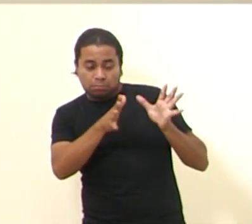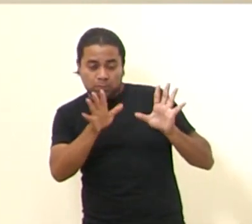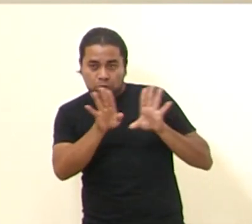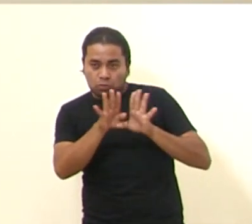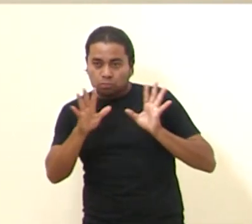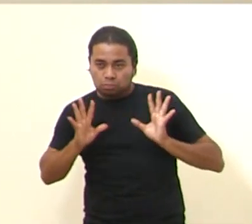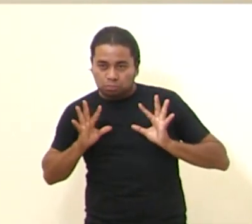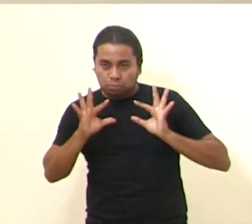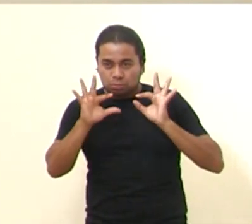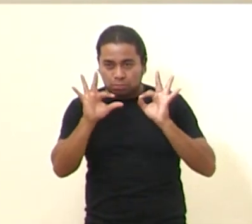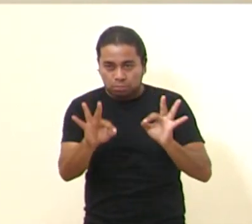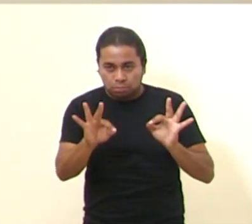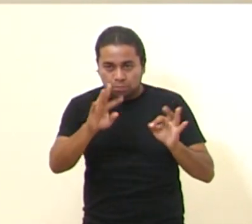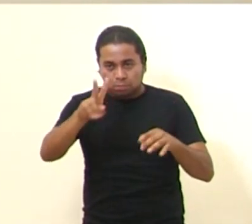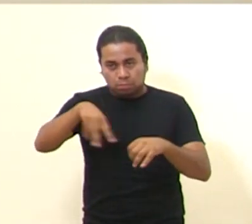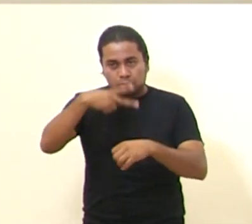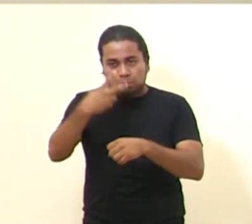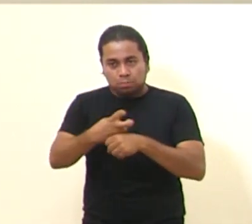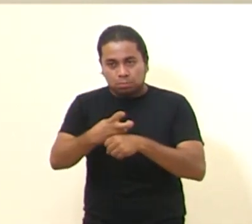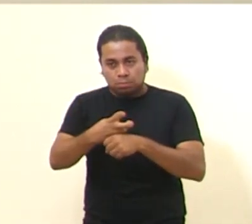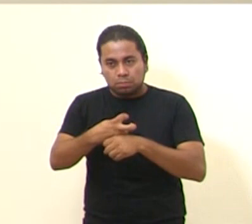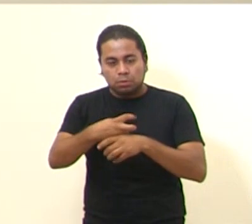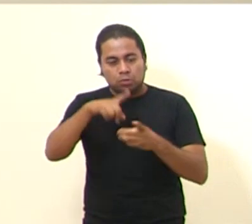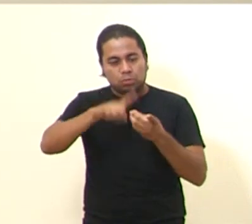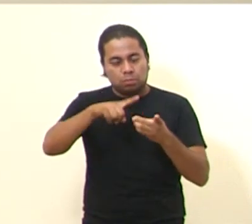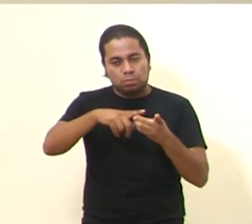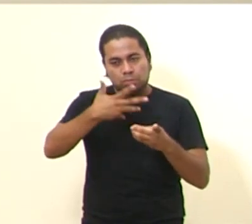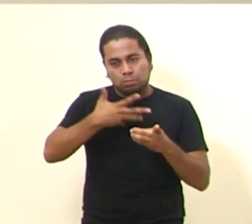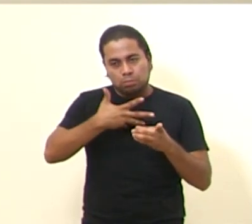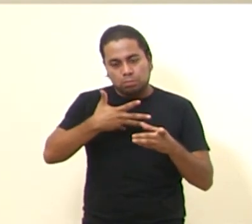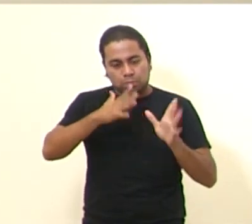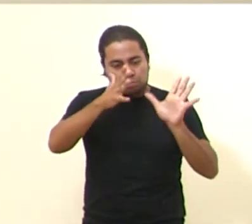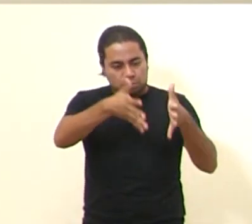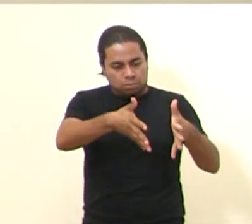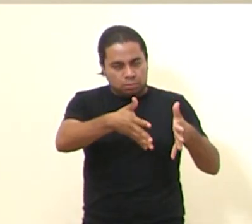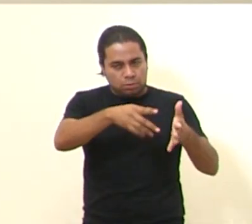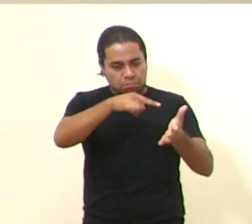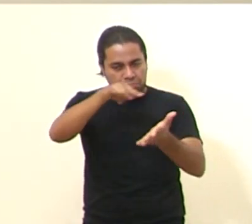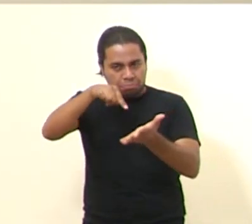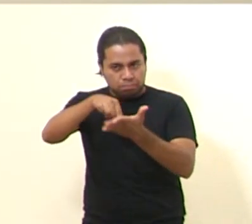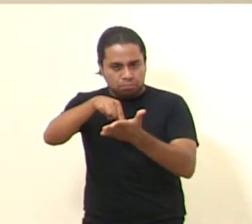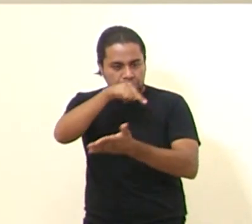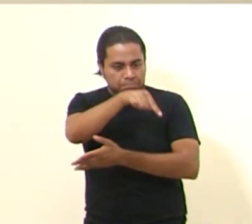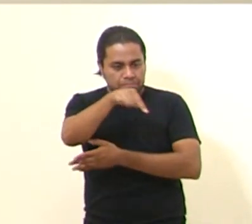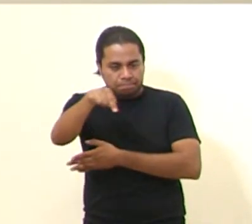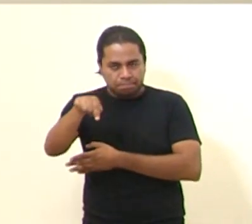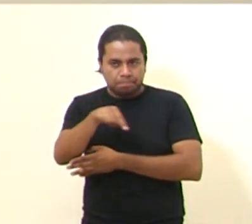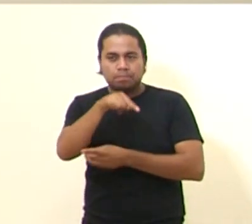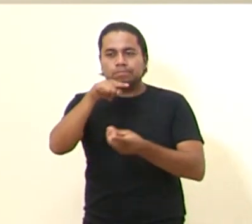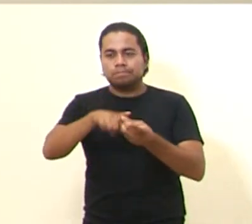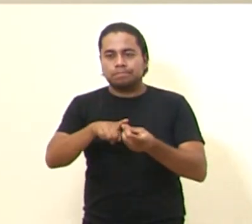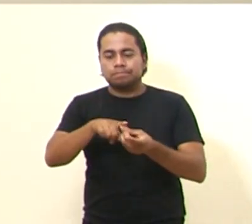después su ubicación, después de su ubicación,